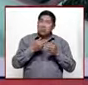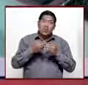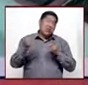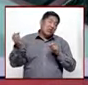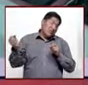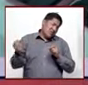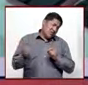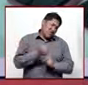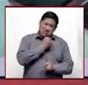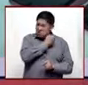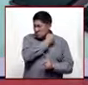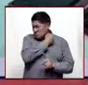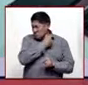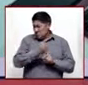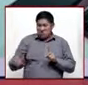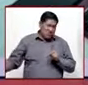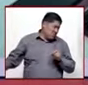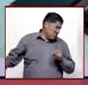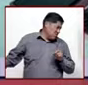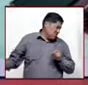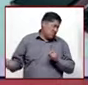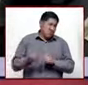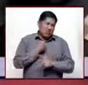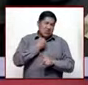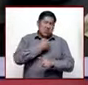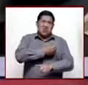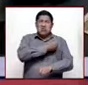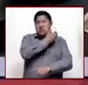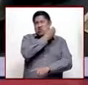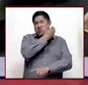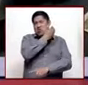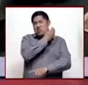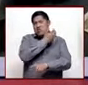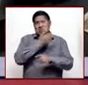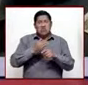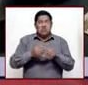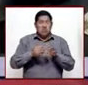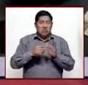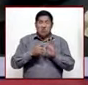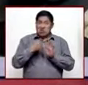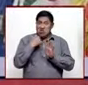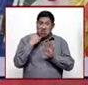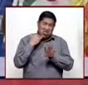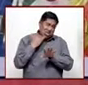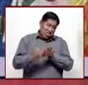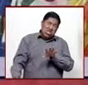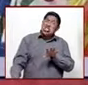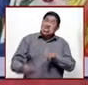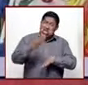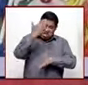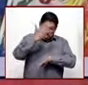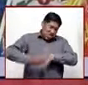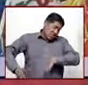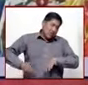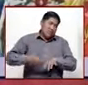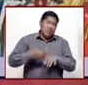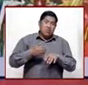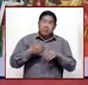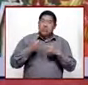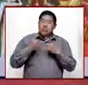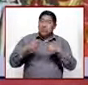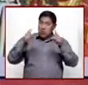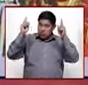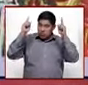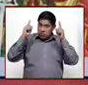serie de traumatismos, entre ellos el desmembramiento de sus miembros digitales. Esas personas, después de haber logrado una